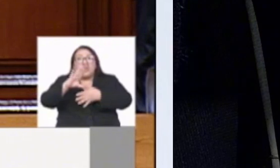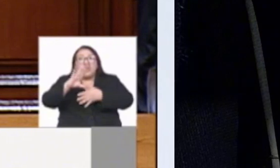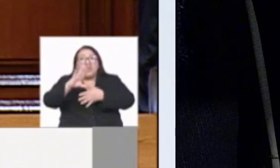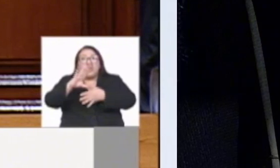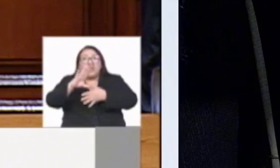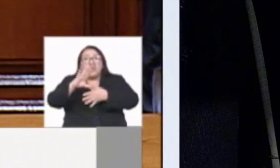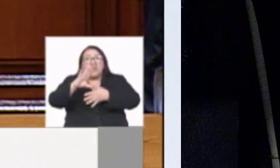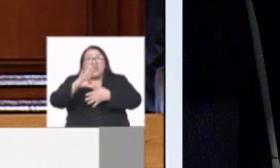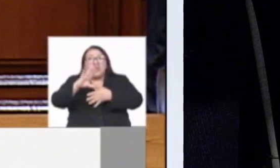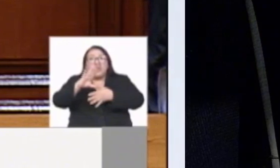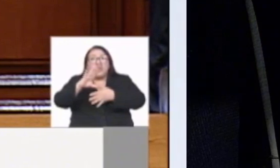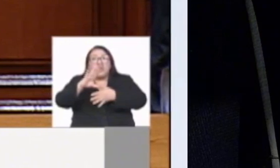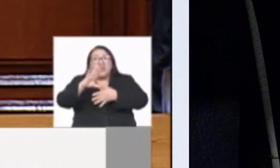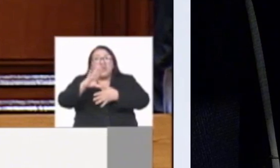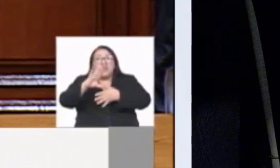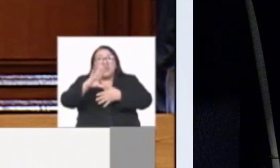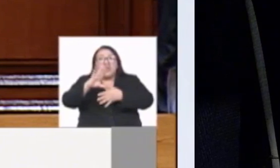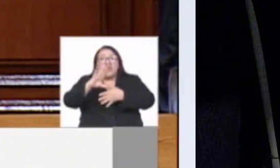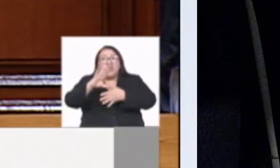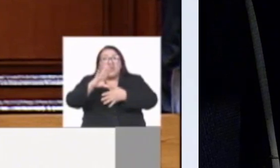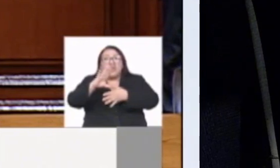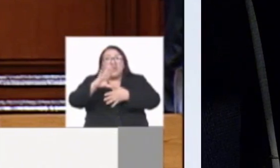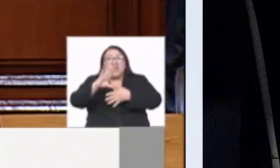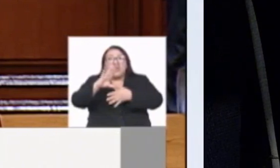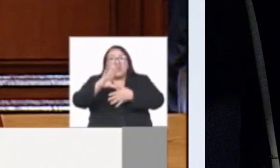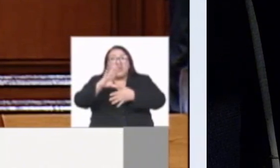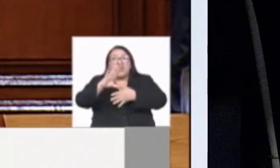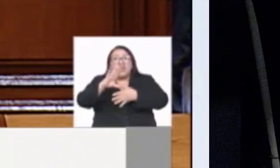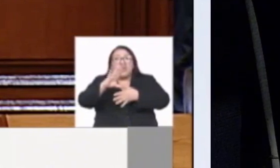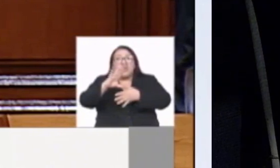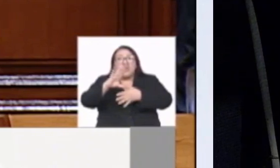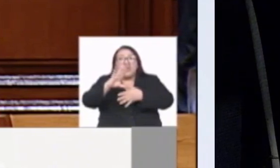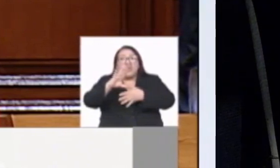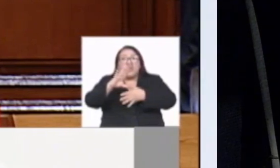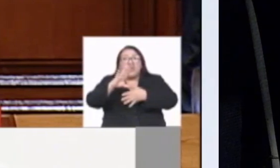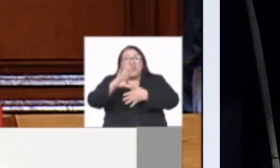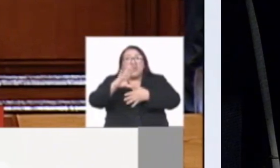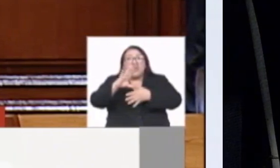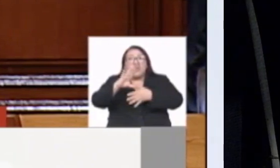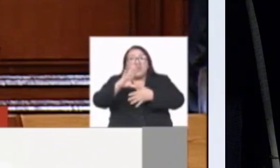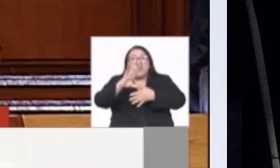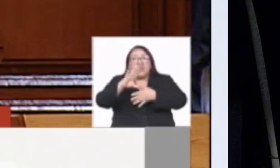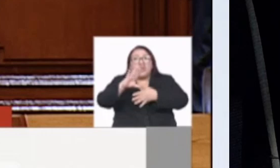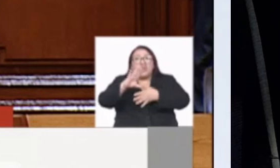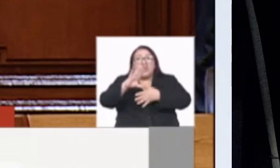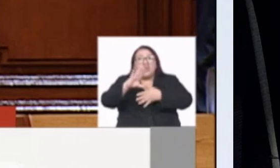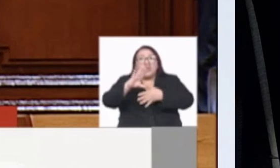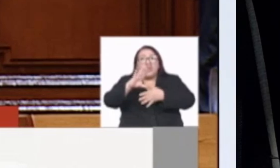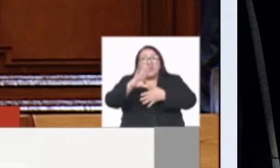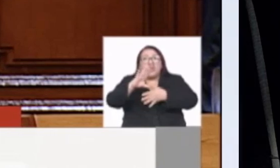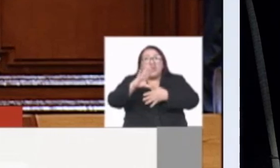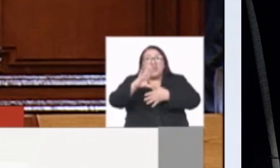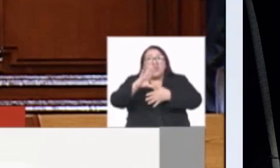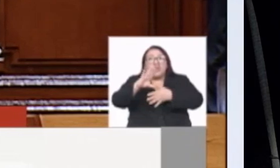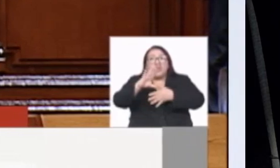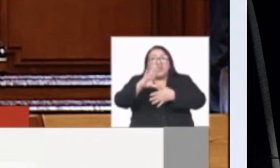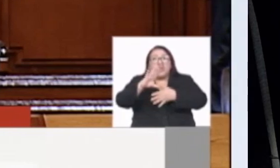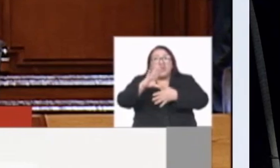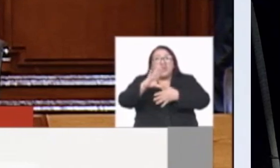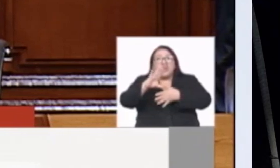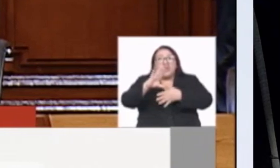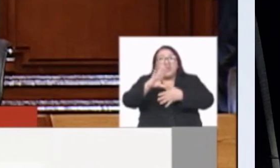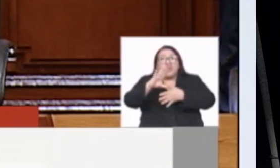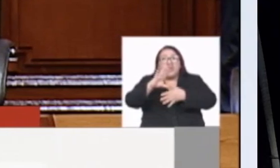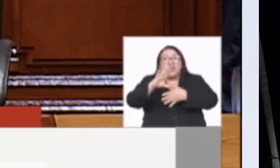de sesiones 2024-2025, y lo que ya era bastante evidente, la lista número uno,